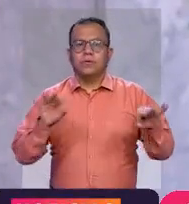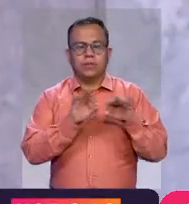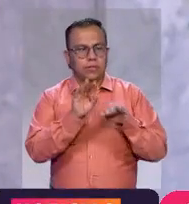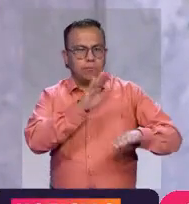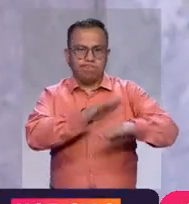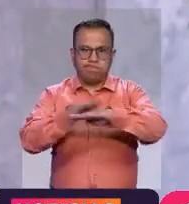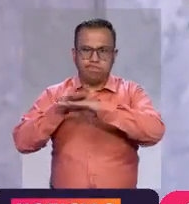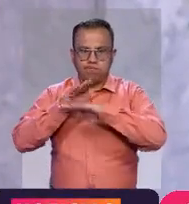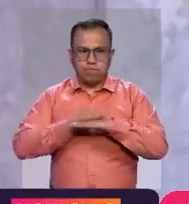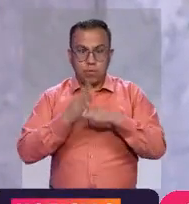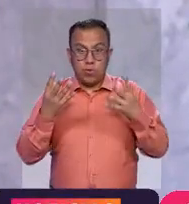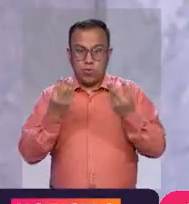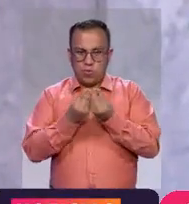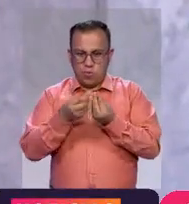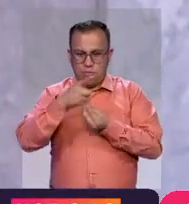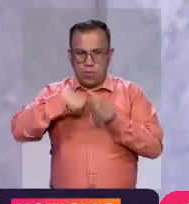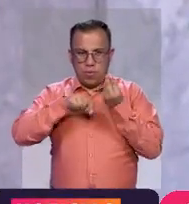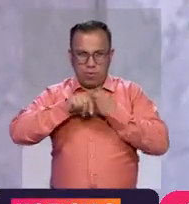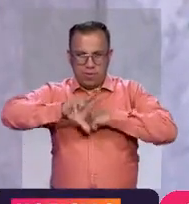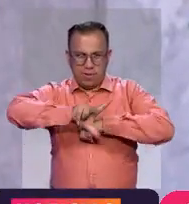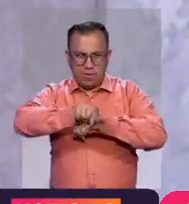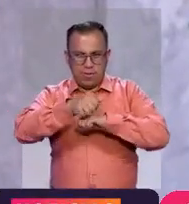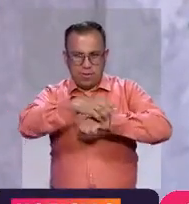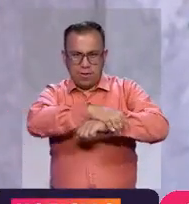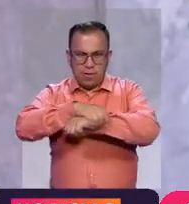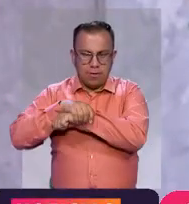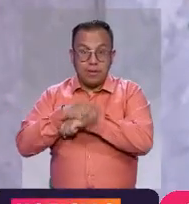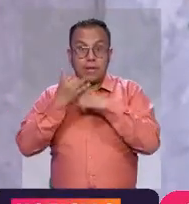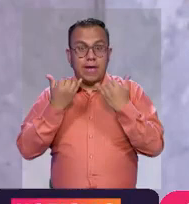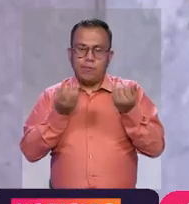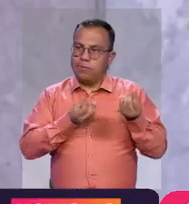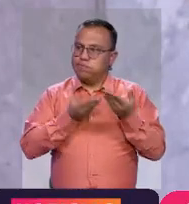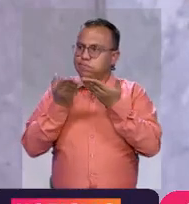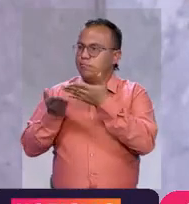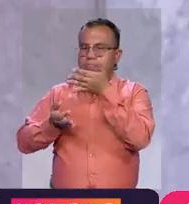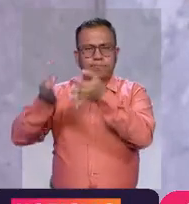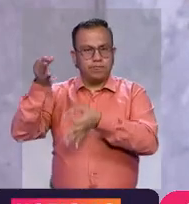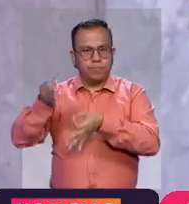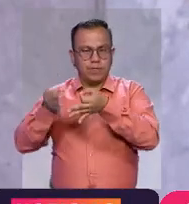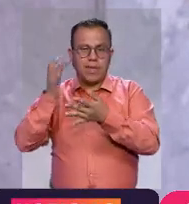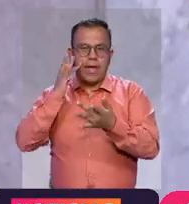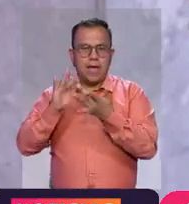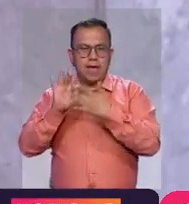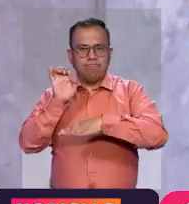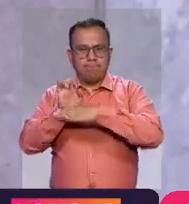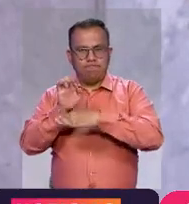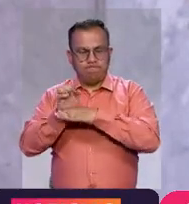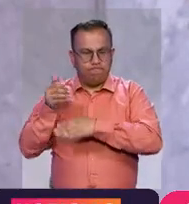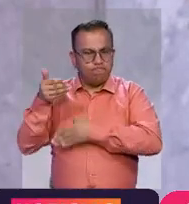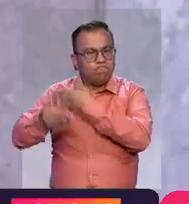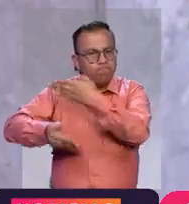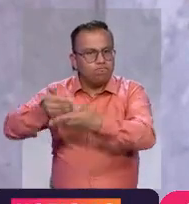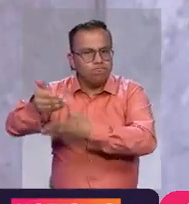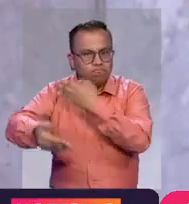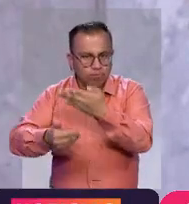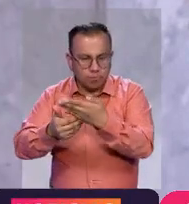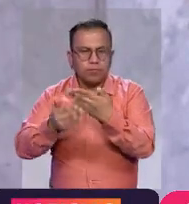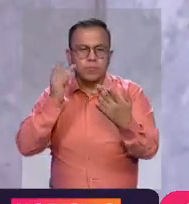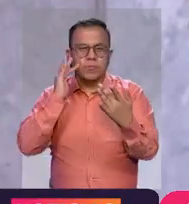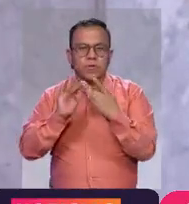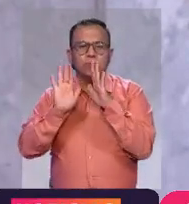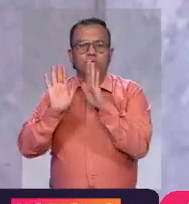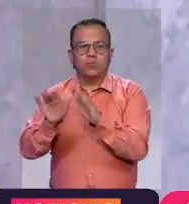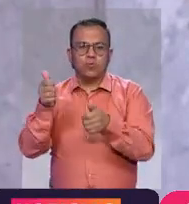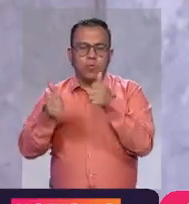entre los capturados, los cuales están siendo puestos a disposición de la autoridad competente para su respectiva